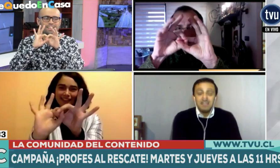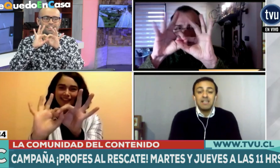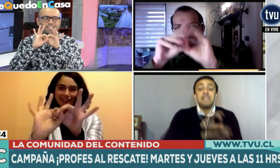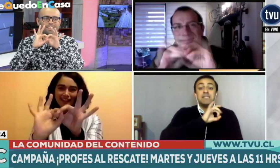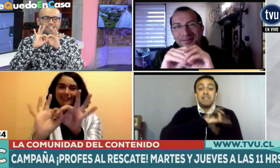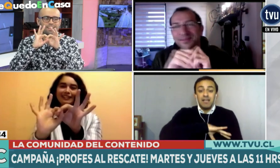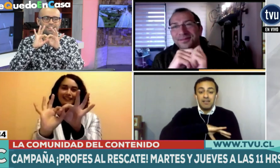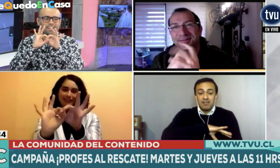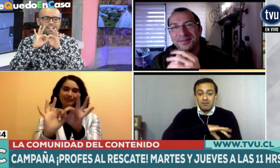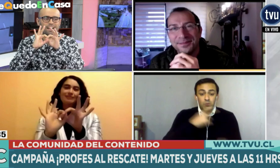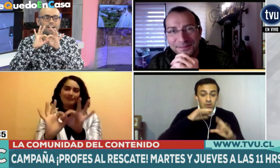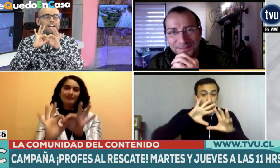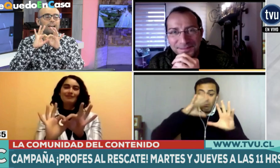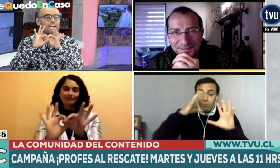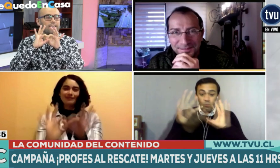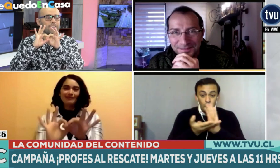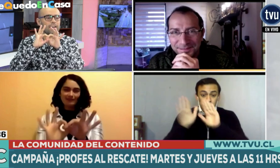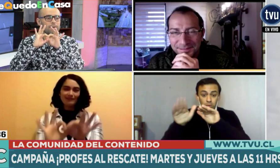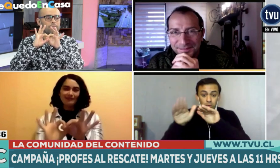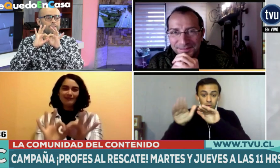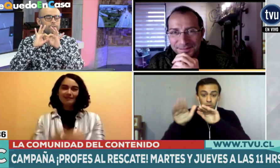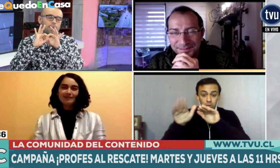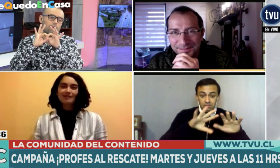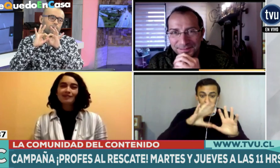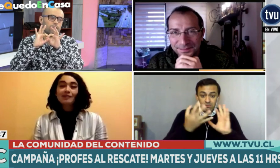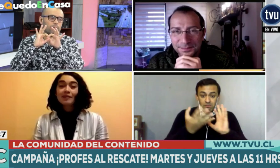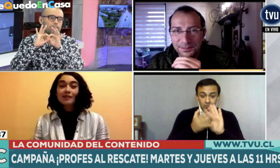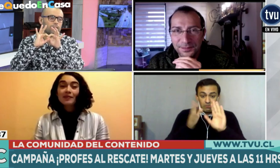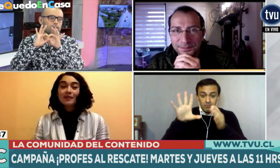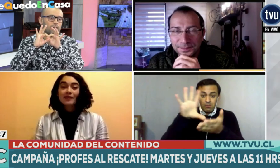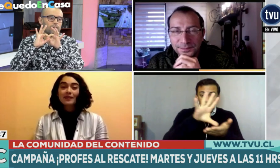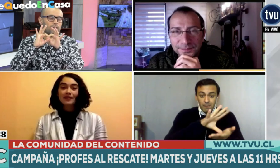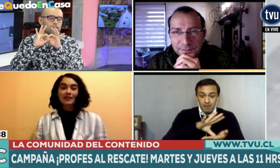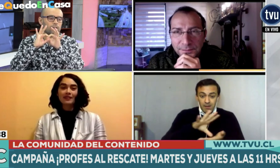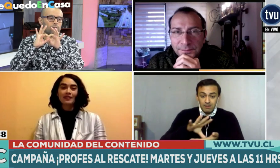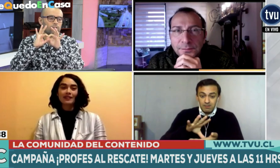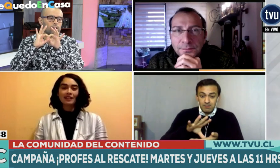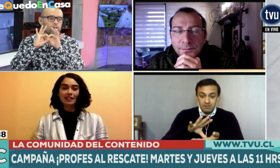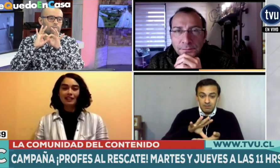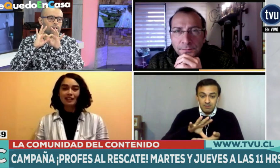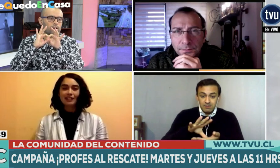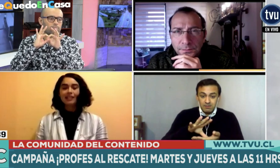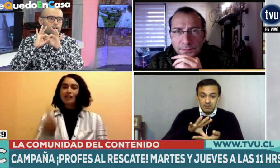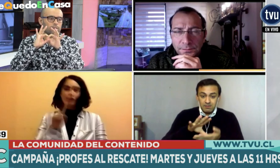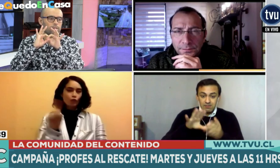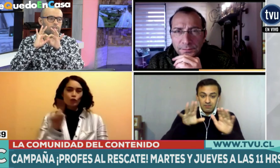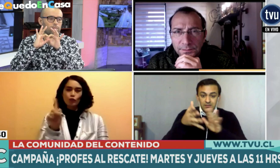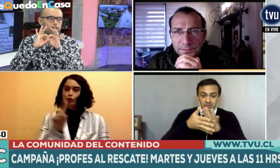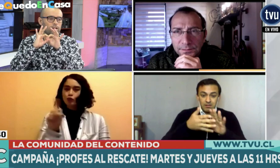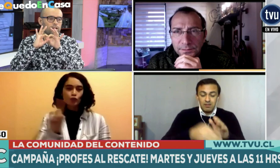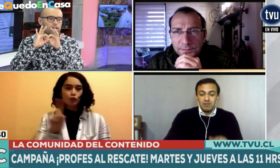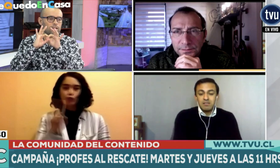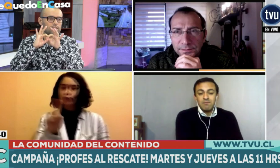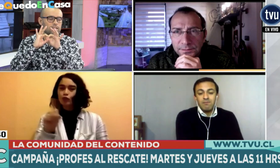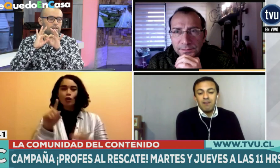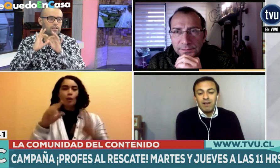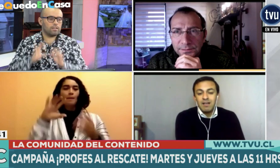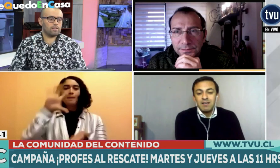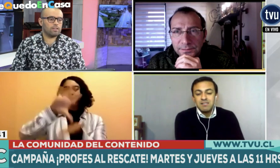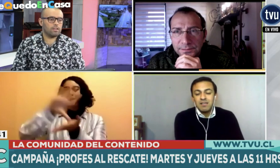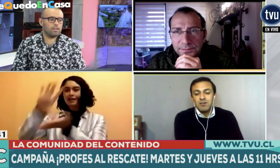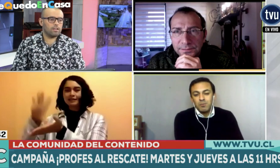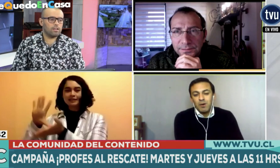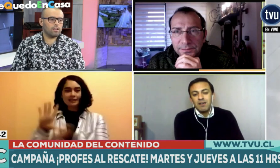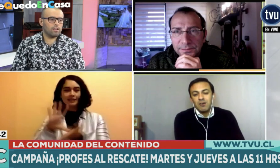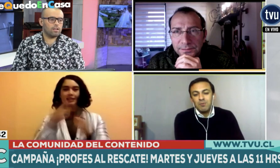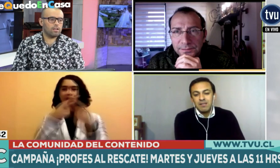Gracias, aquí en Chile. Acá, ah, ya, cambian, claro, evidentemente tienen ahí, de acuerdo al idioma, van cambiando también la nación. la Vale